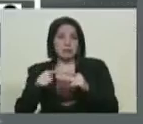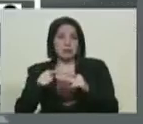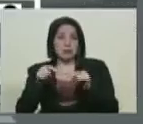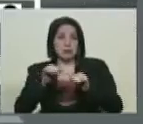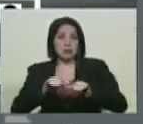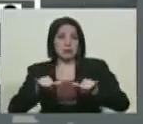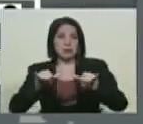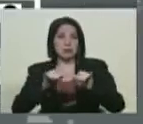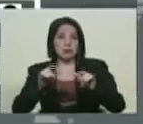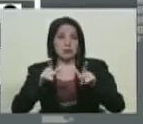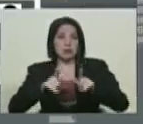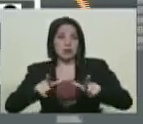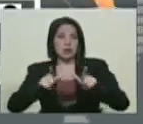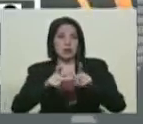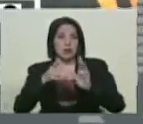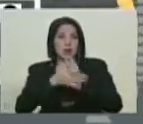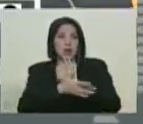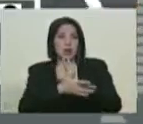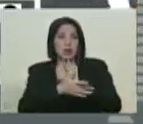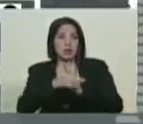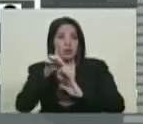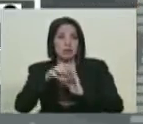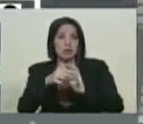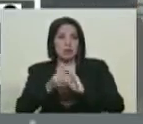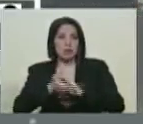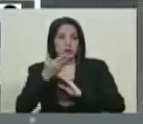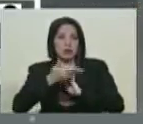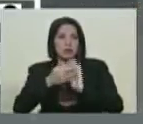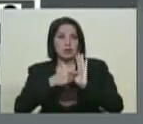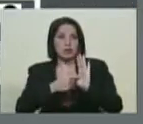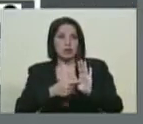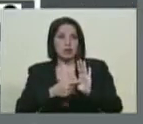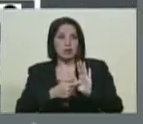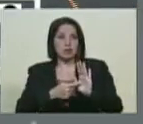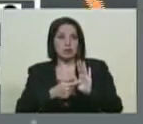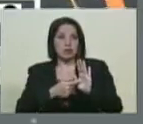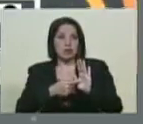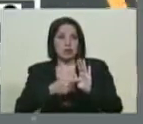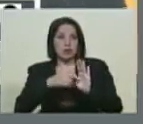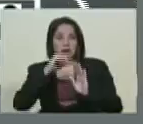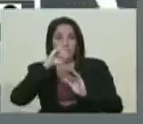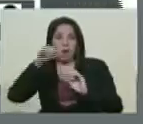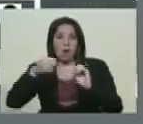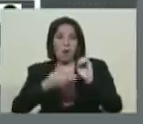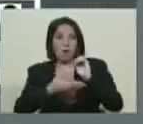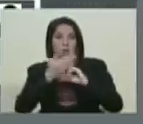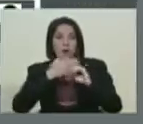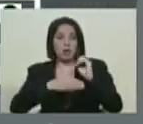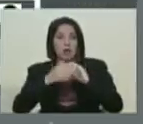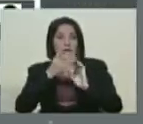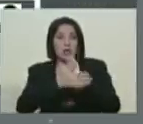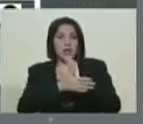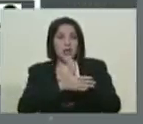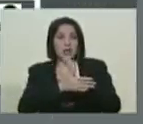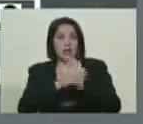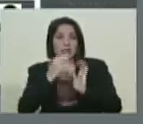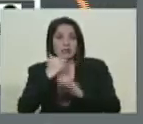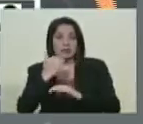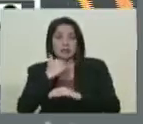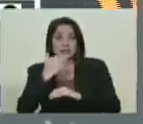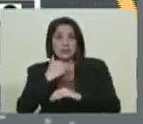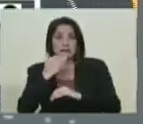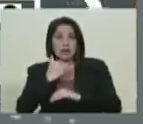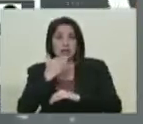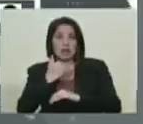la oposición. Importante también destacar que Jorge Rodríguez, jefe de la delegación, hablaba de que estamos cerca, que Venezuela